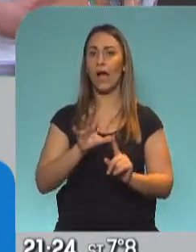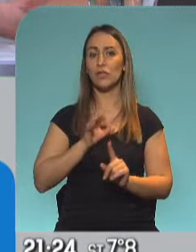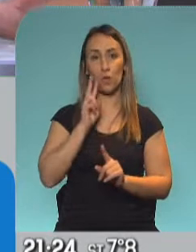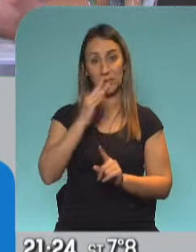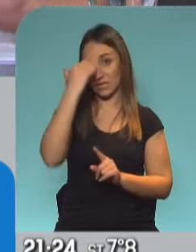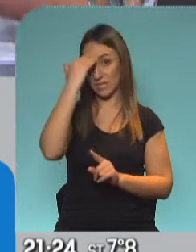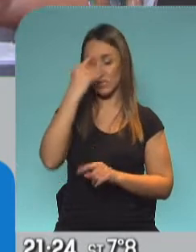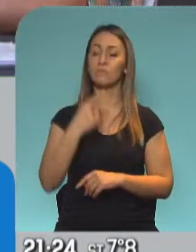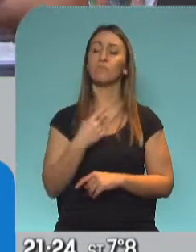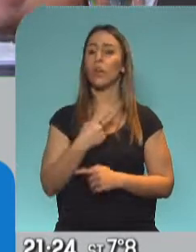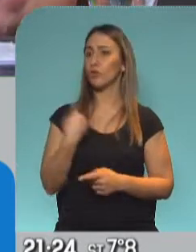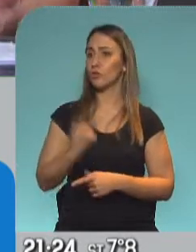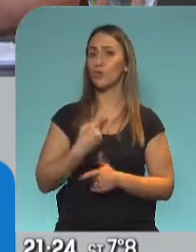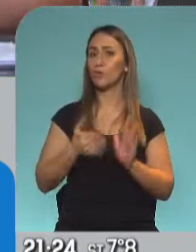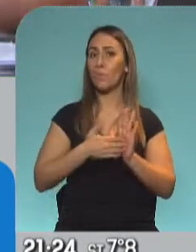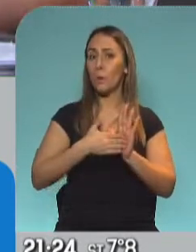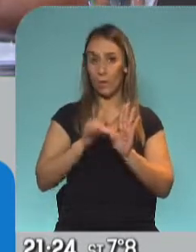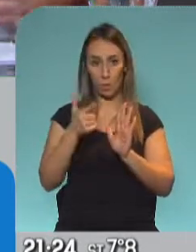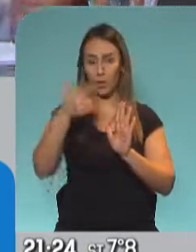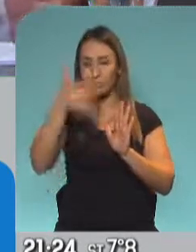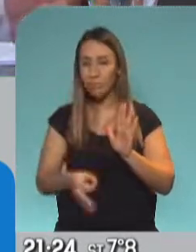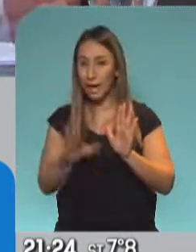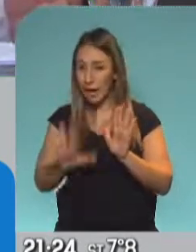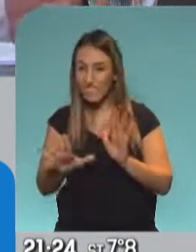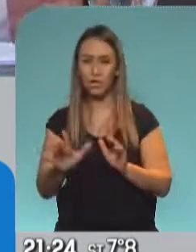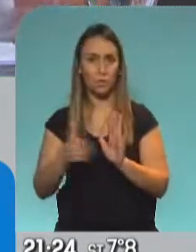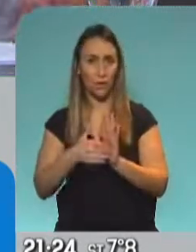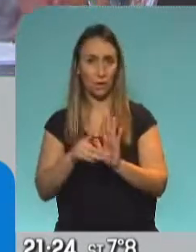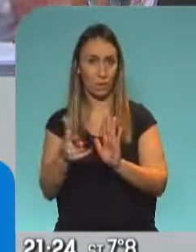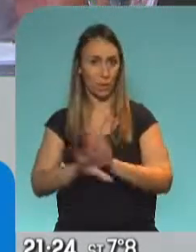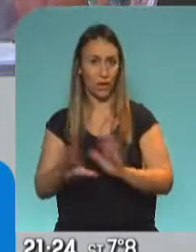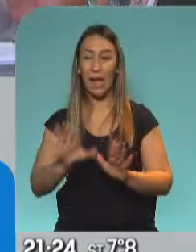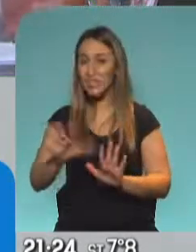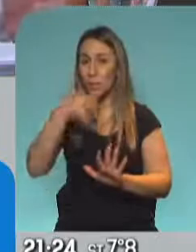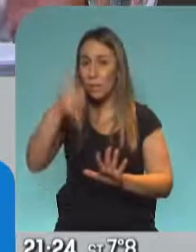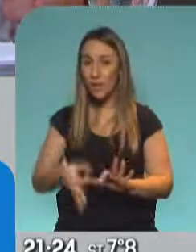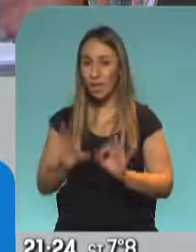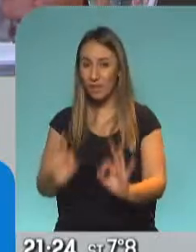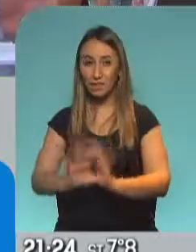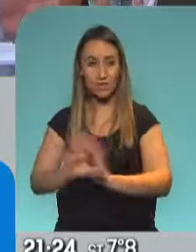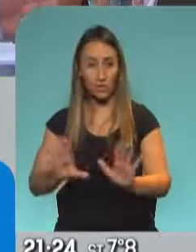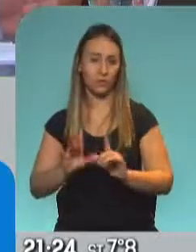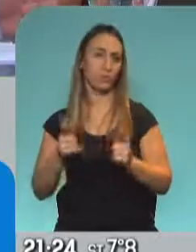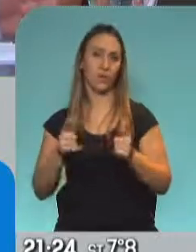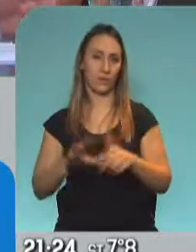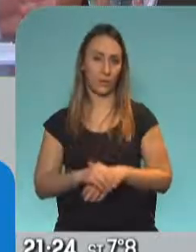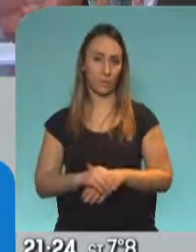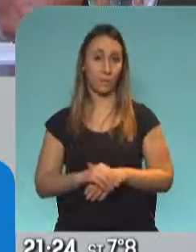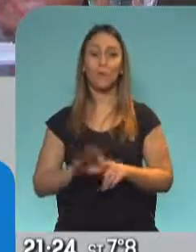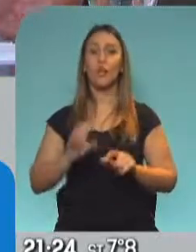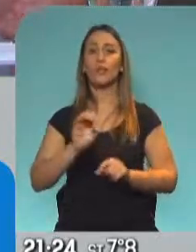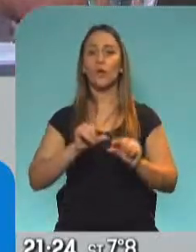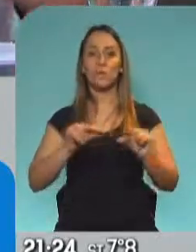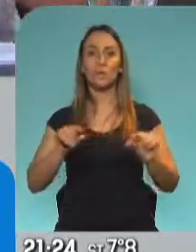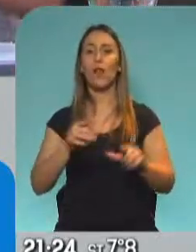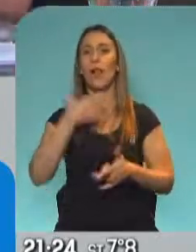tenemos evidencia de que esto realmente fue así. Es decir, no puede ser esa la verdad histórica, la verdad oficial. Y este es el nombre que le pusieron, esa es